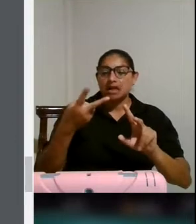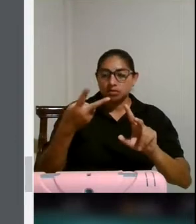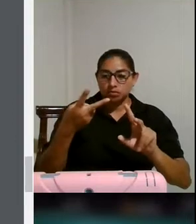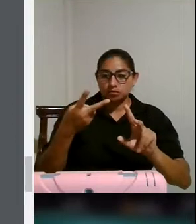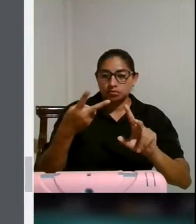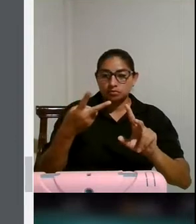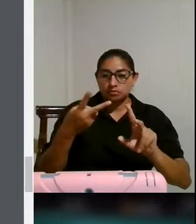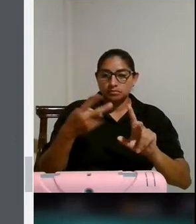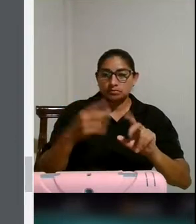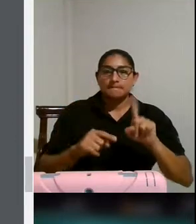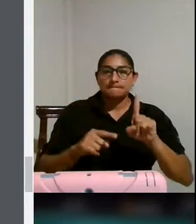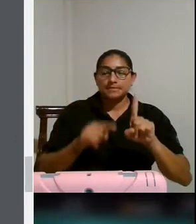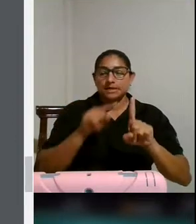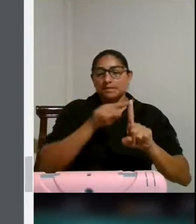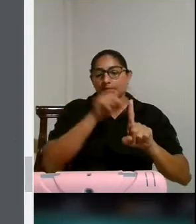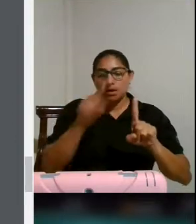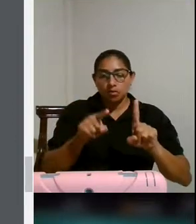El primero al cuadrado